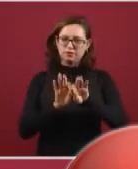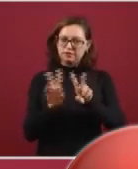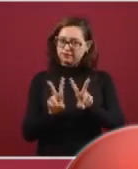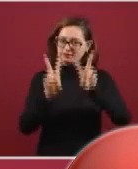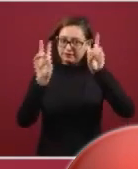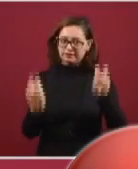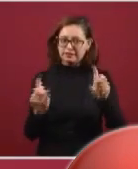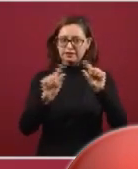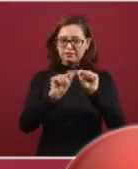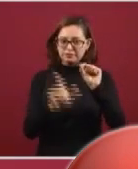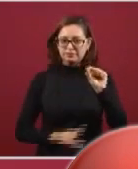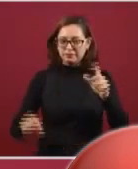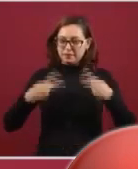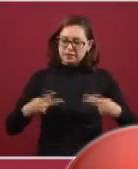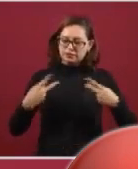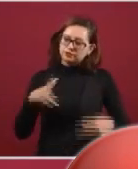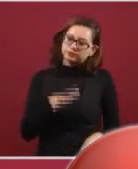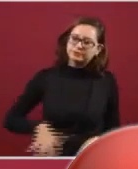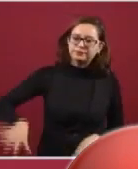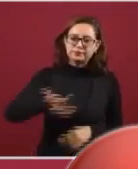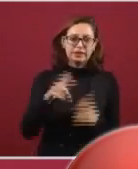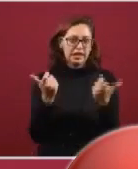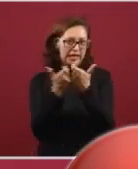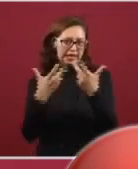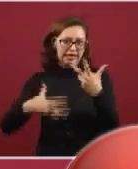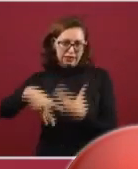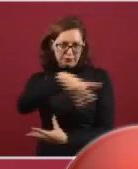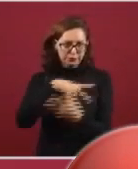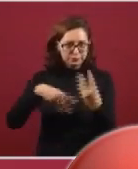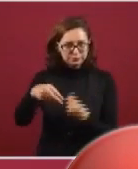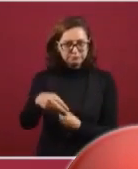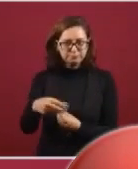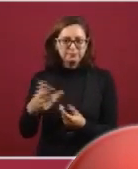la economía popular, no lo que decía